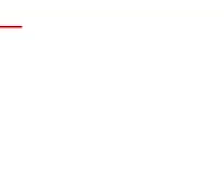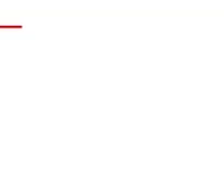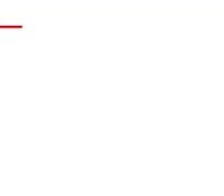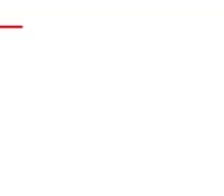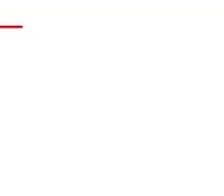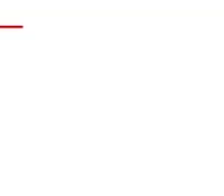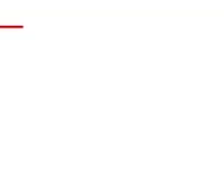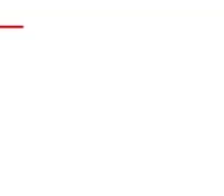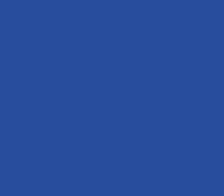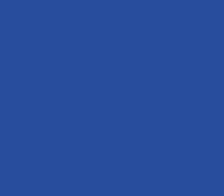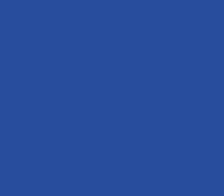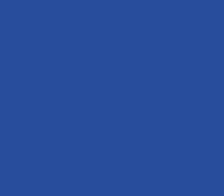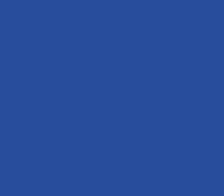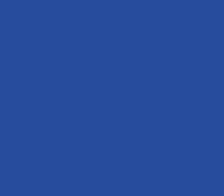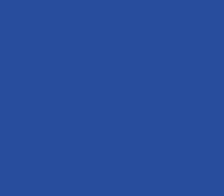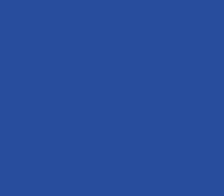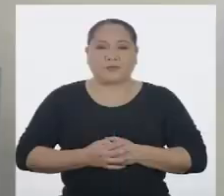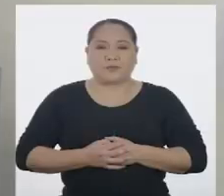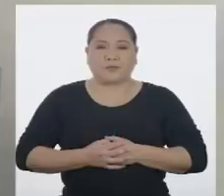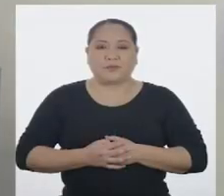Gobierno del Perú.